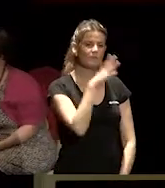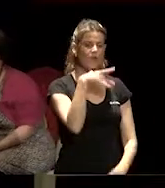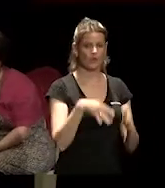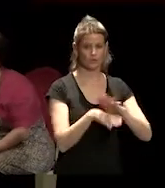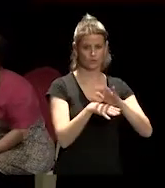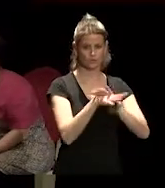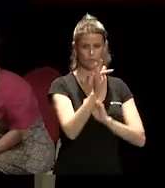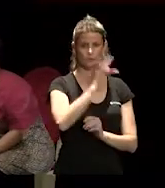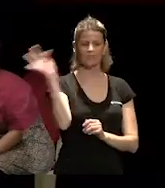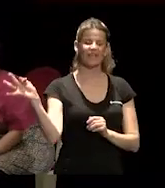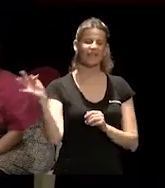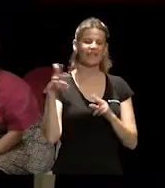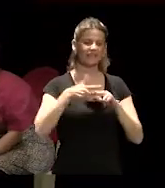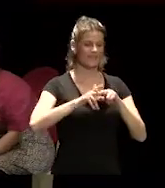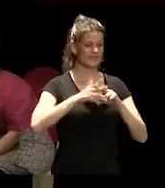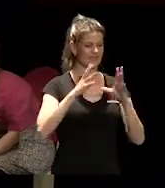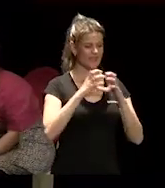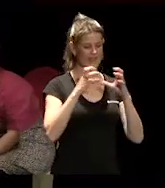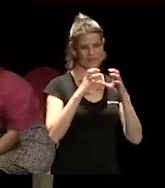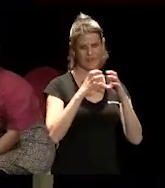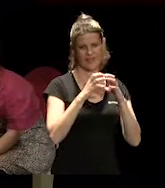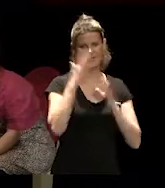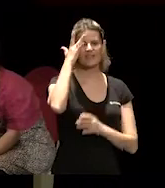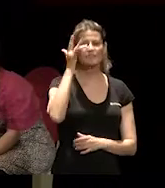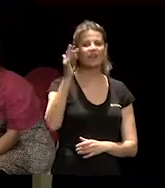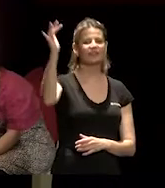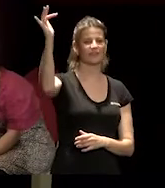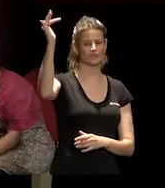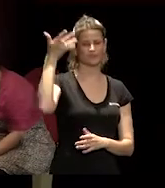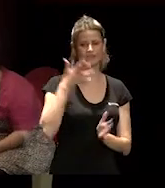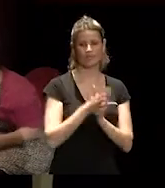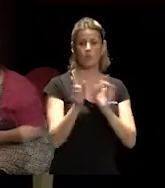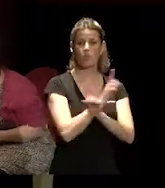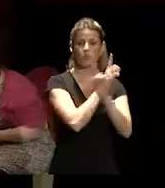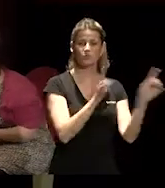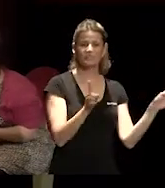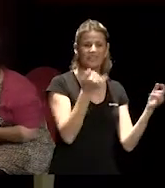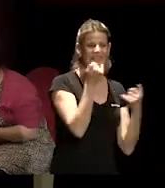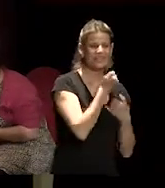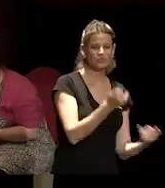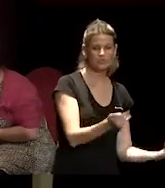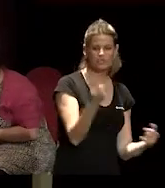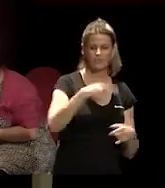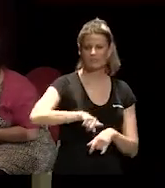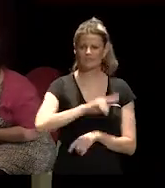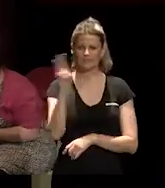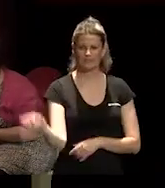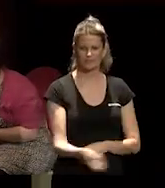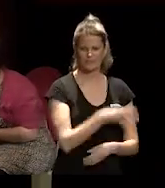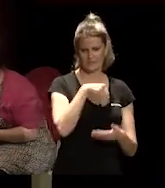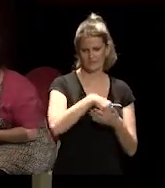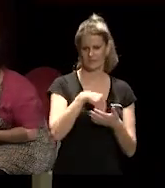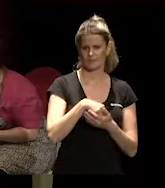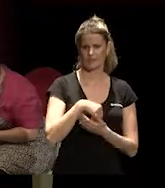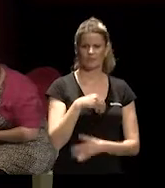Continuamos con Taller Naranja Imaginario, Taller Naranja Imaginario en Música, Electrónica y Diversidad, con Roberto Casteleiro Bouza.